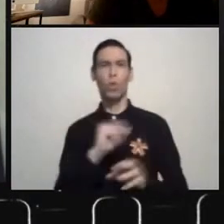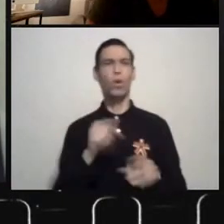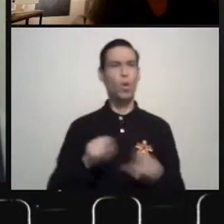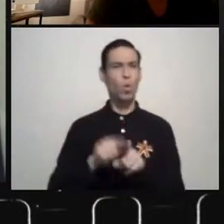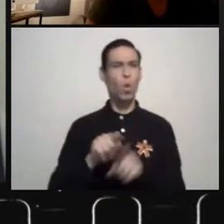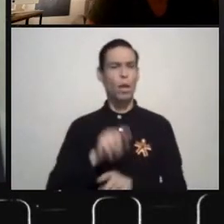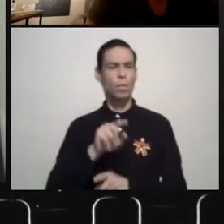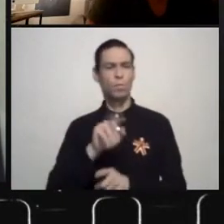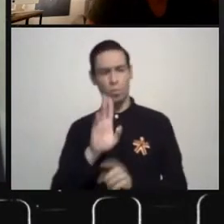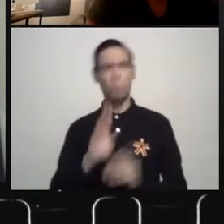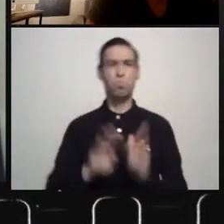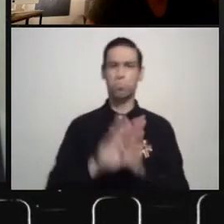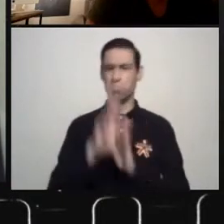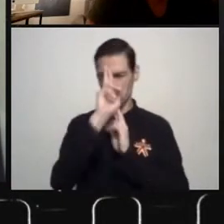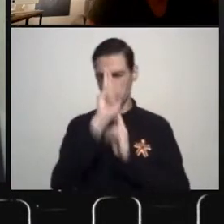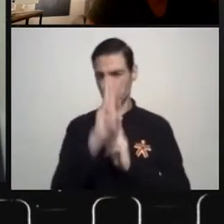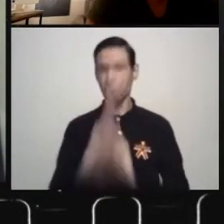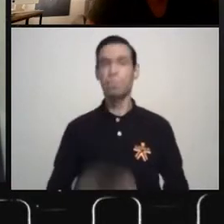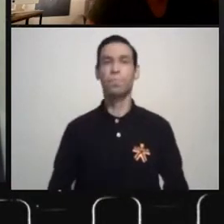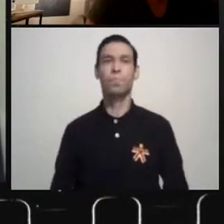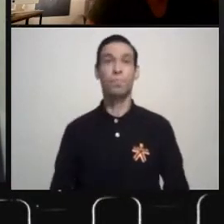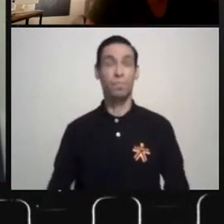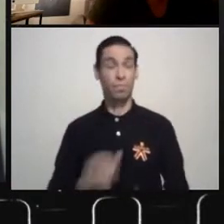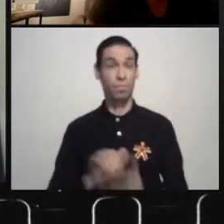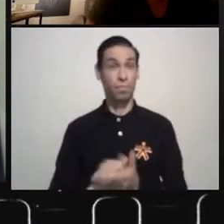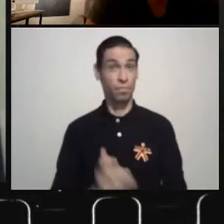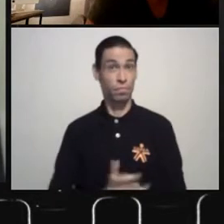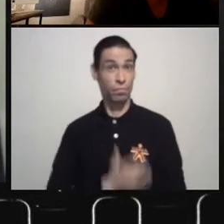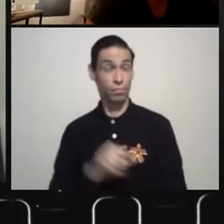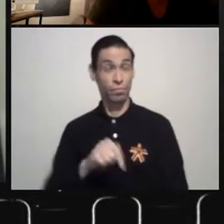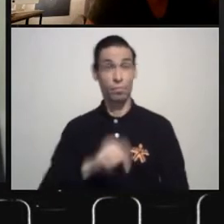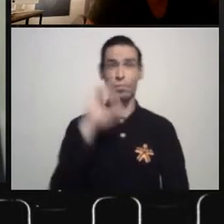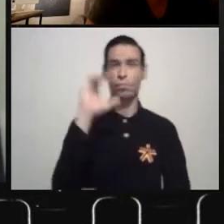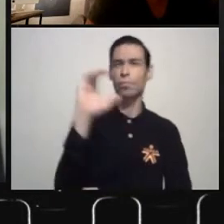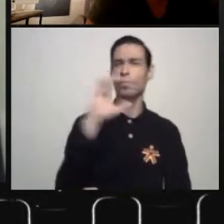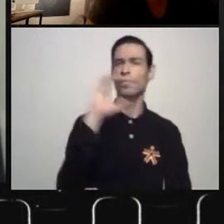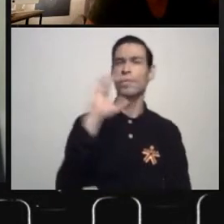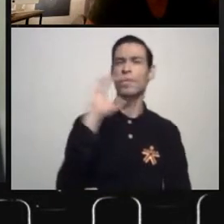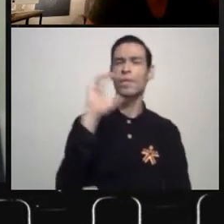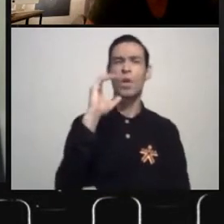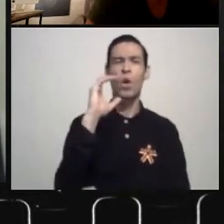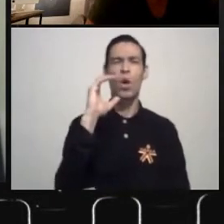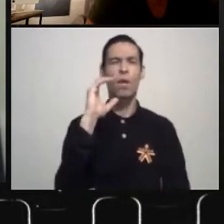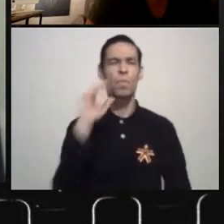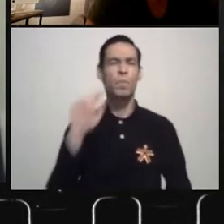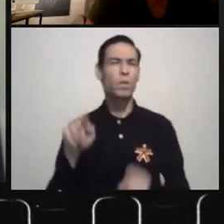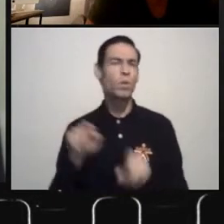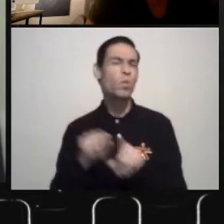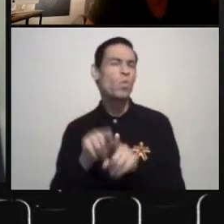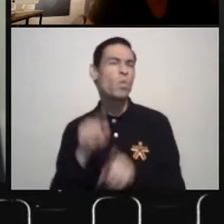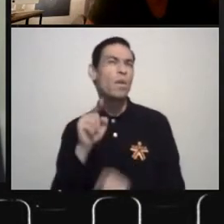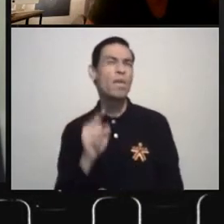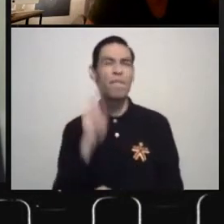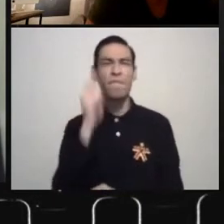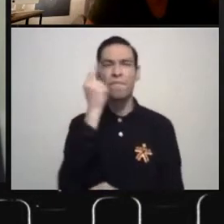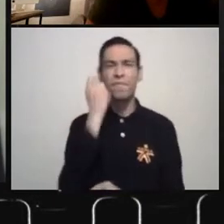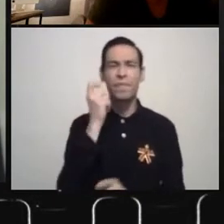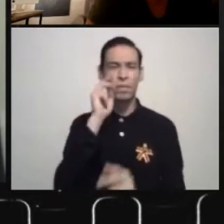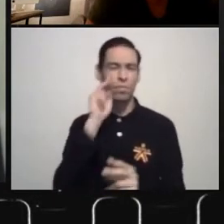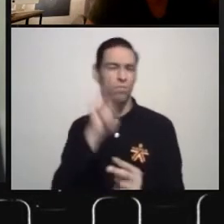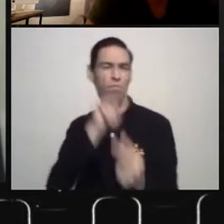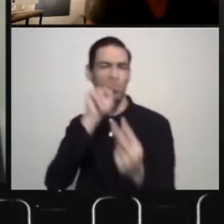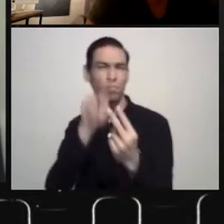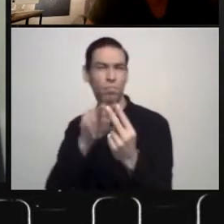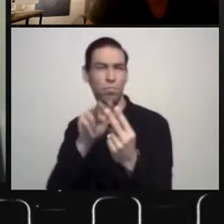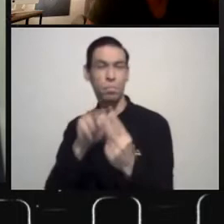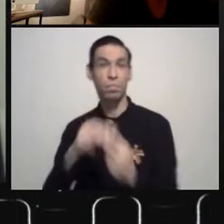Entonces creo que en este país pues es un camino totalmente por explorar. Los que lo estamos haciendo ahora pues